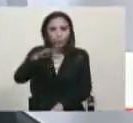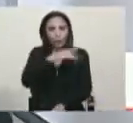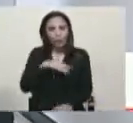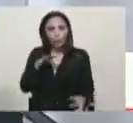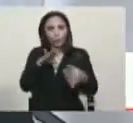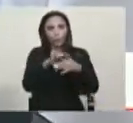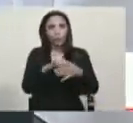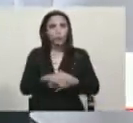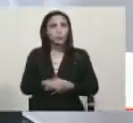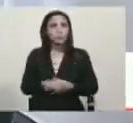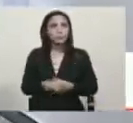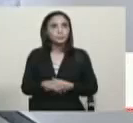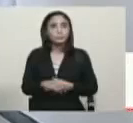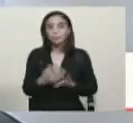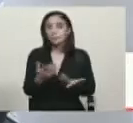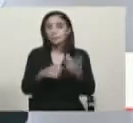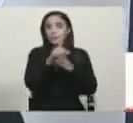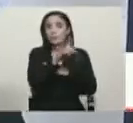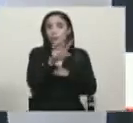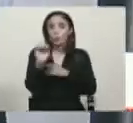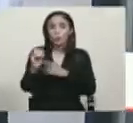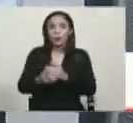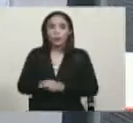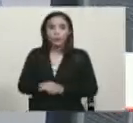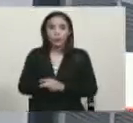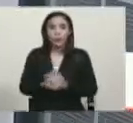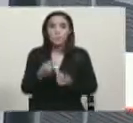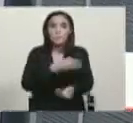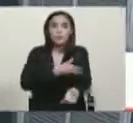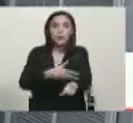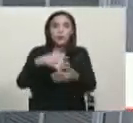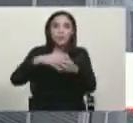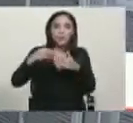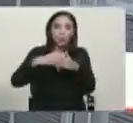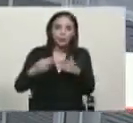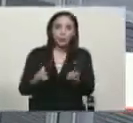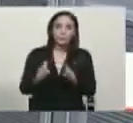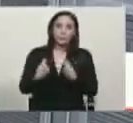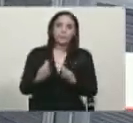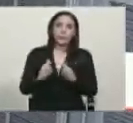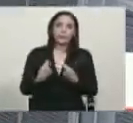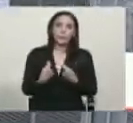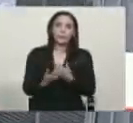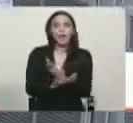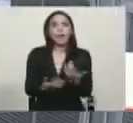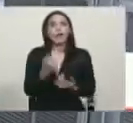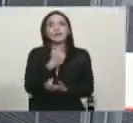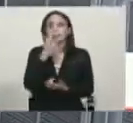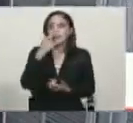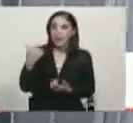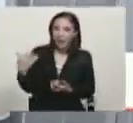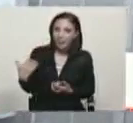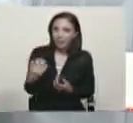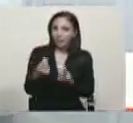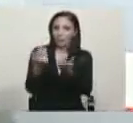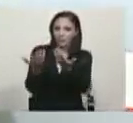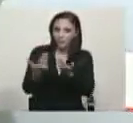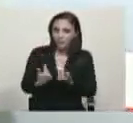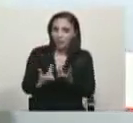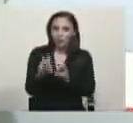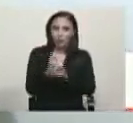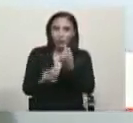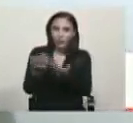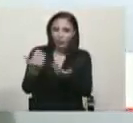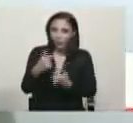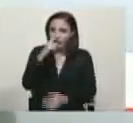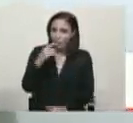Estamos hablando, presidente, de más de 140 millones de dólares. Si ese recurso se hubiese reinvertido en esta misma planta, esta planta pudiese